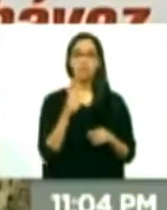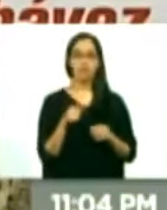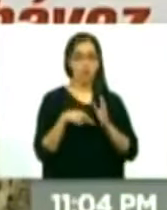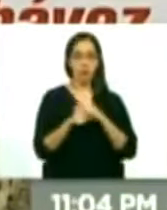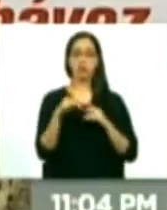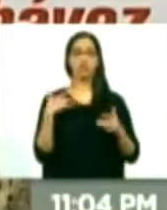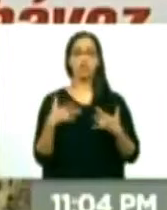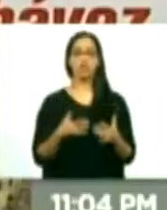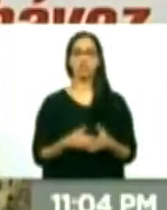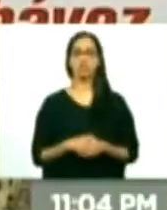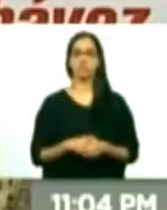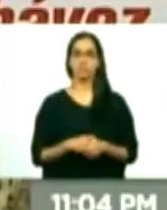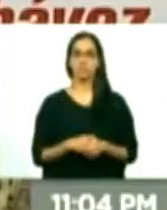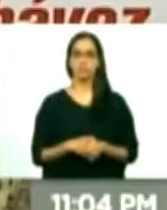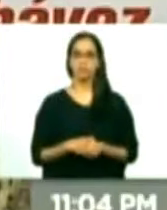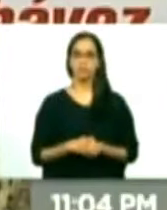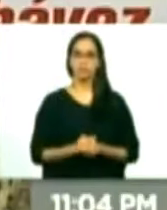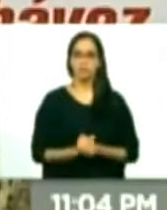acto.